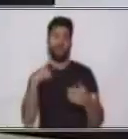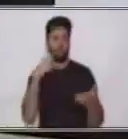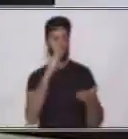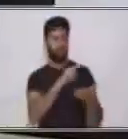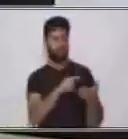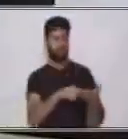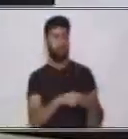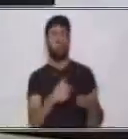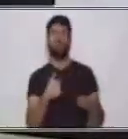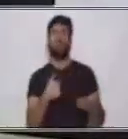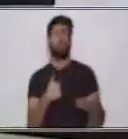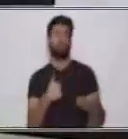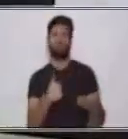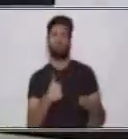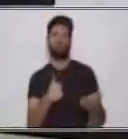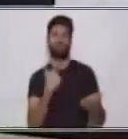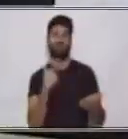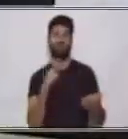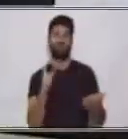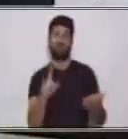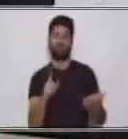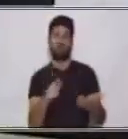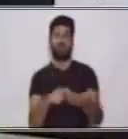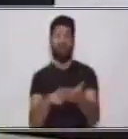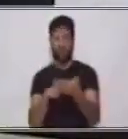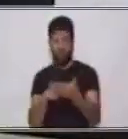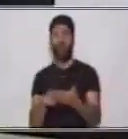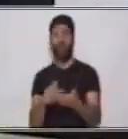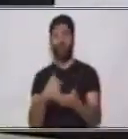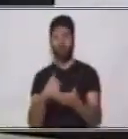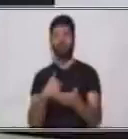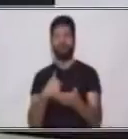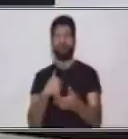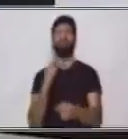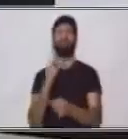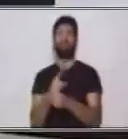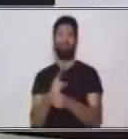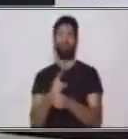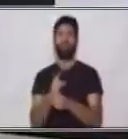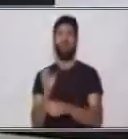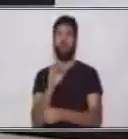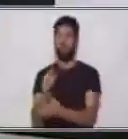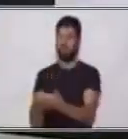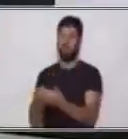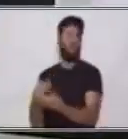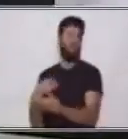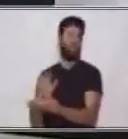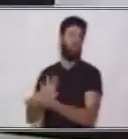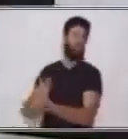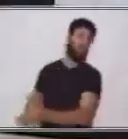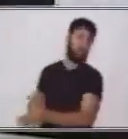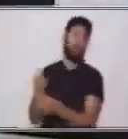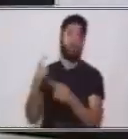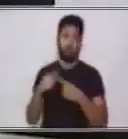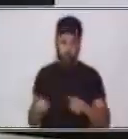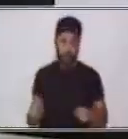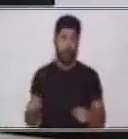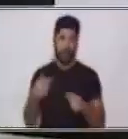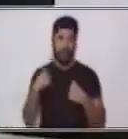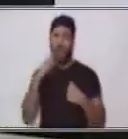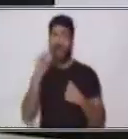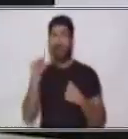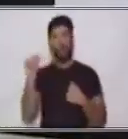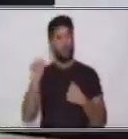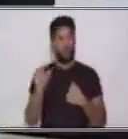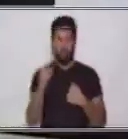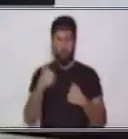va a agradar, a nuestro punto de vista tal vez no va a ser correcto, pero simplemente es aprender a respetar las opiniones de los demás,